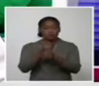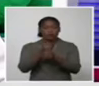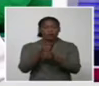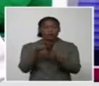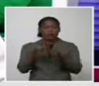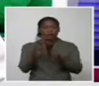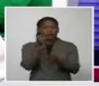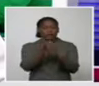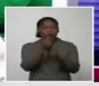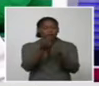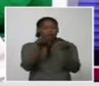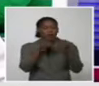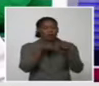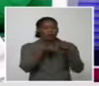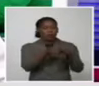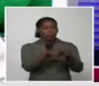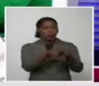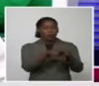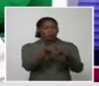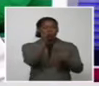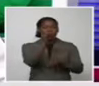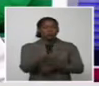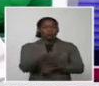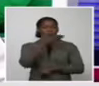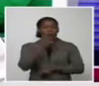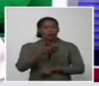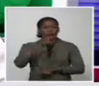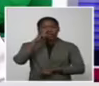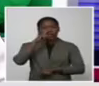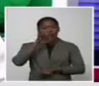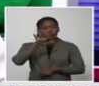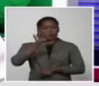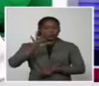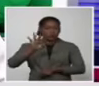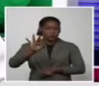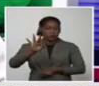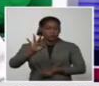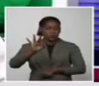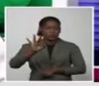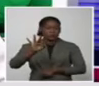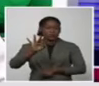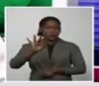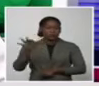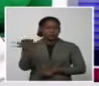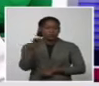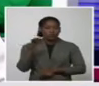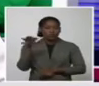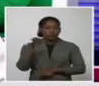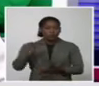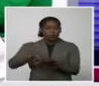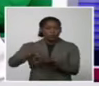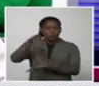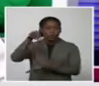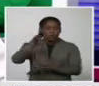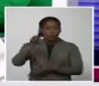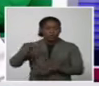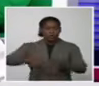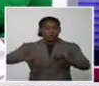conjunto, una persona joven, 58 años de edad, del municipio Plaza, aquí en La